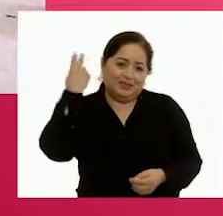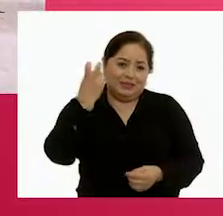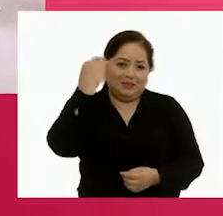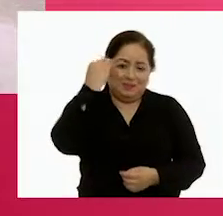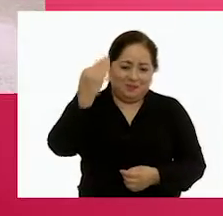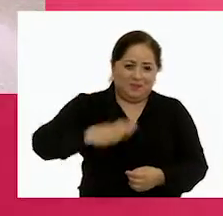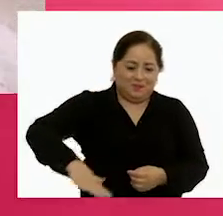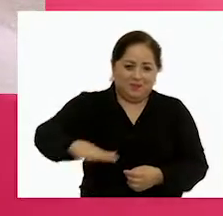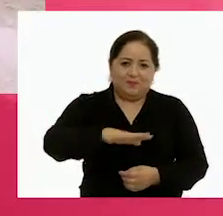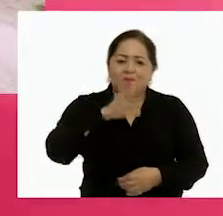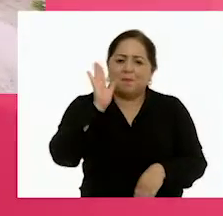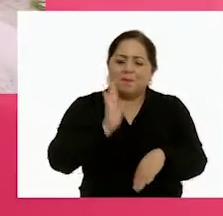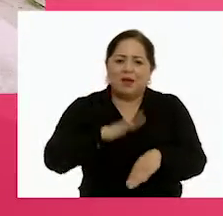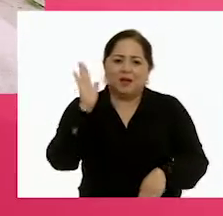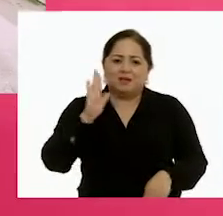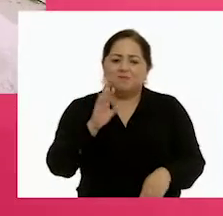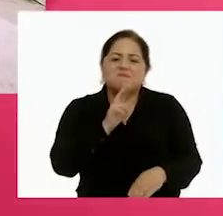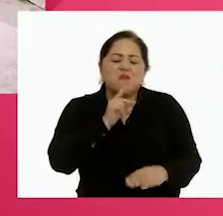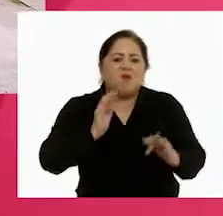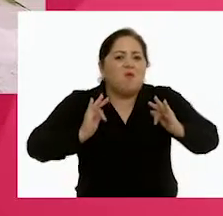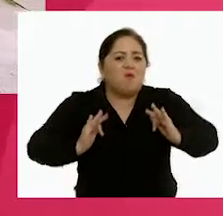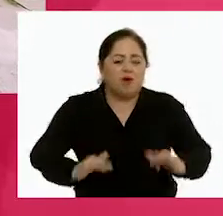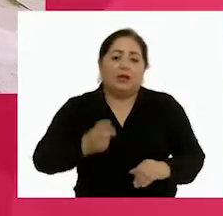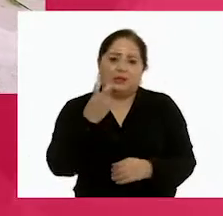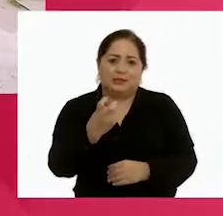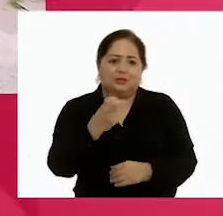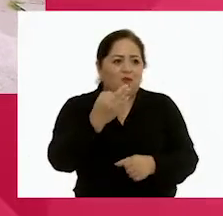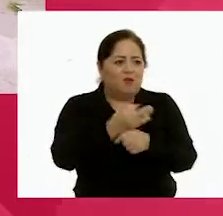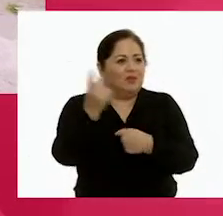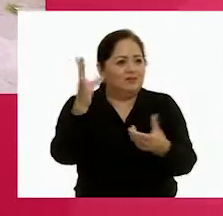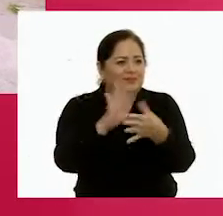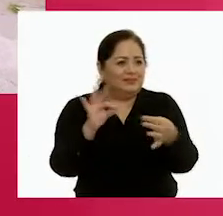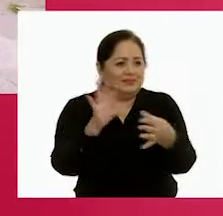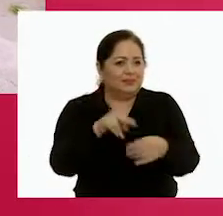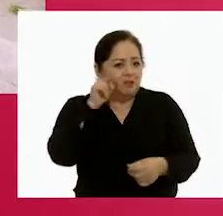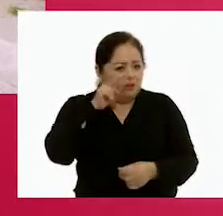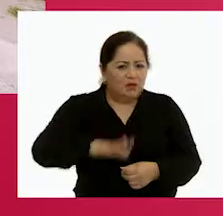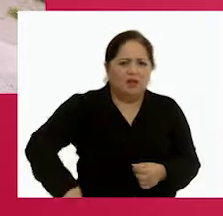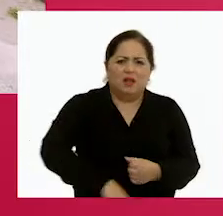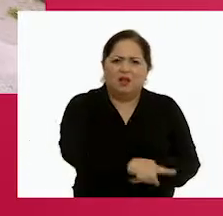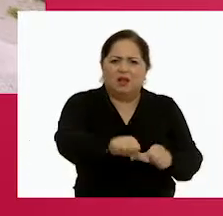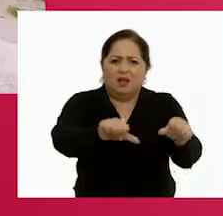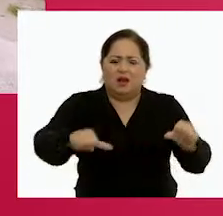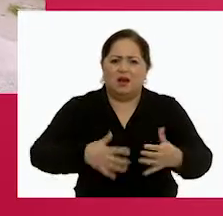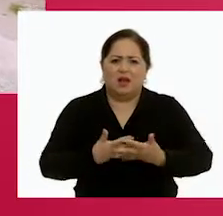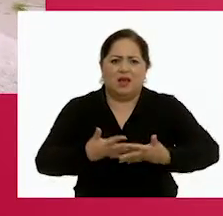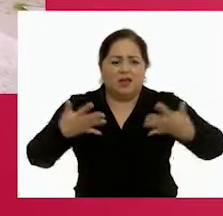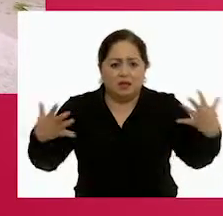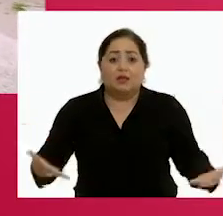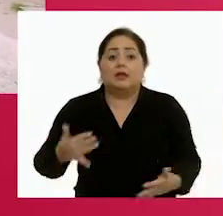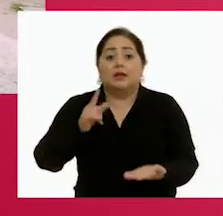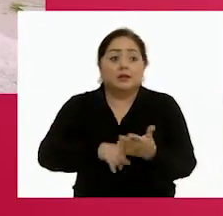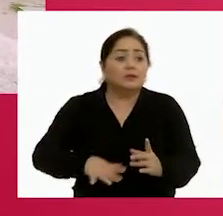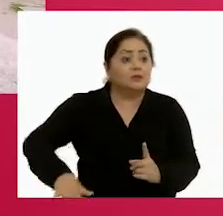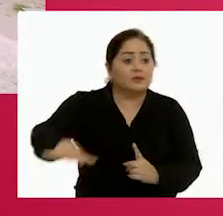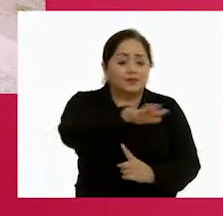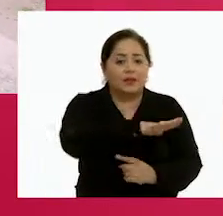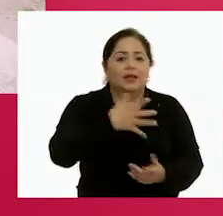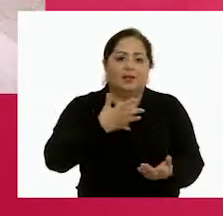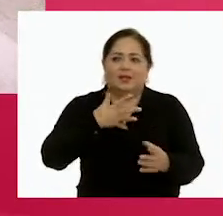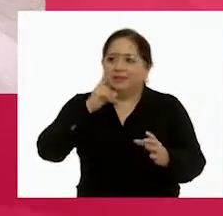estos lugares fuera lo más cómoda posible. Este es el impluvio del que nos habla Luis. Vemos que es un área bastante grande y a nuestro alrededor encontramos